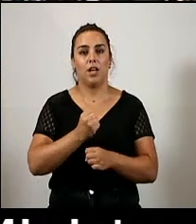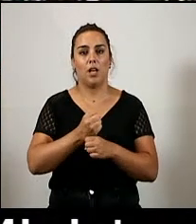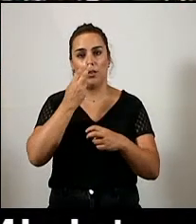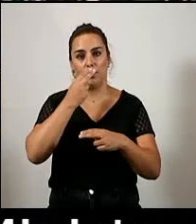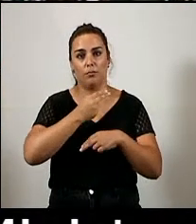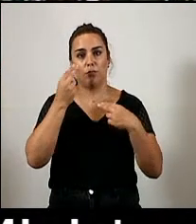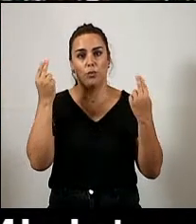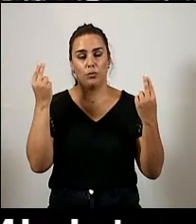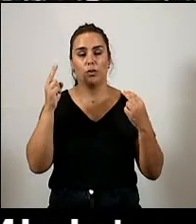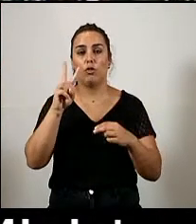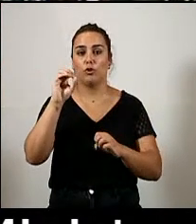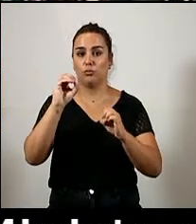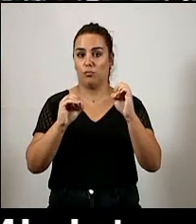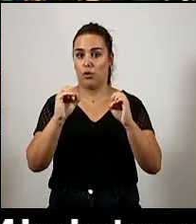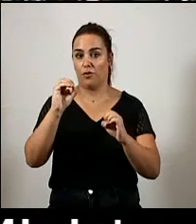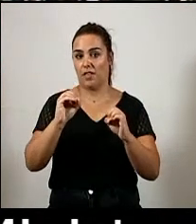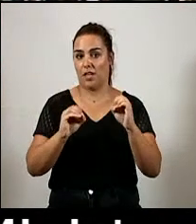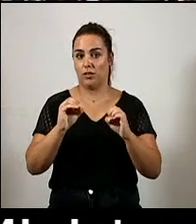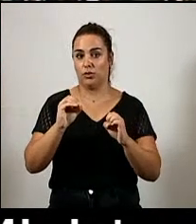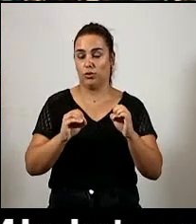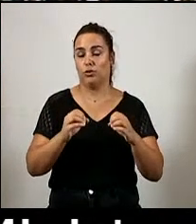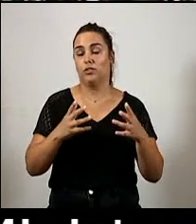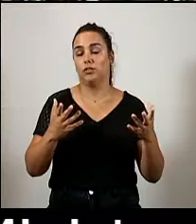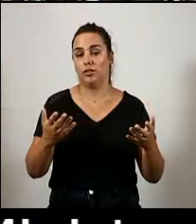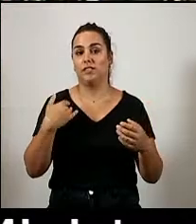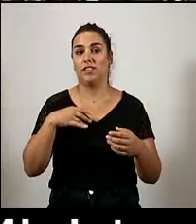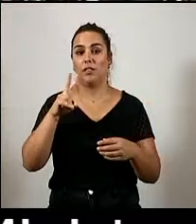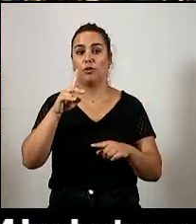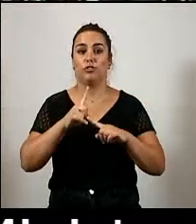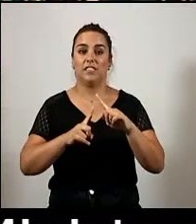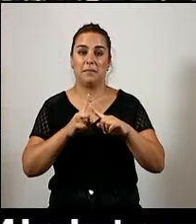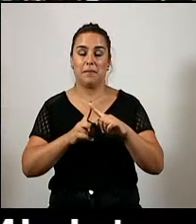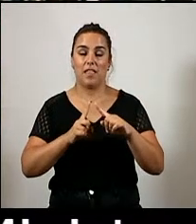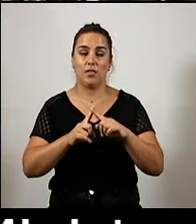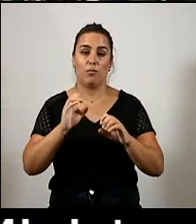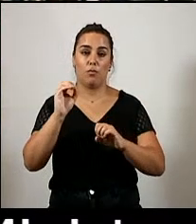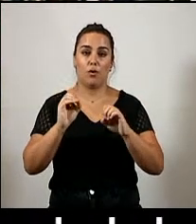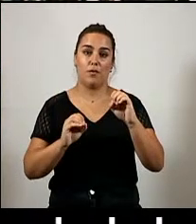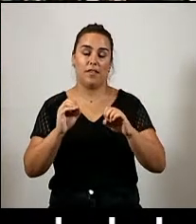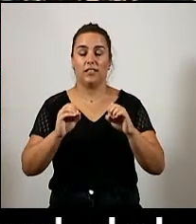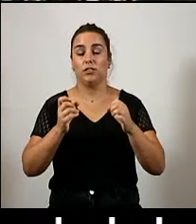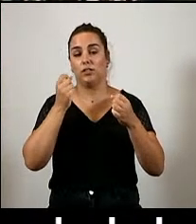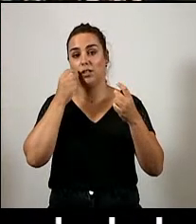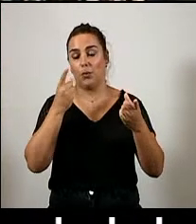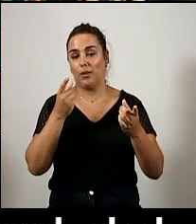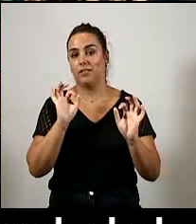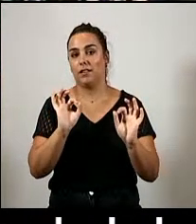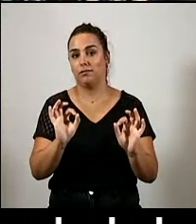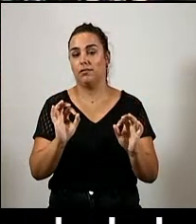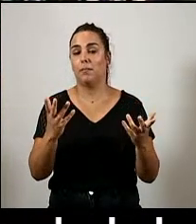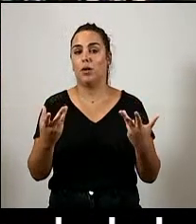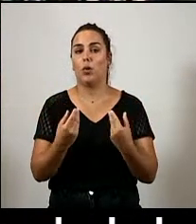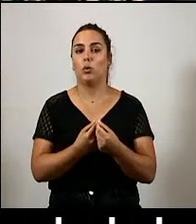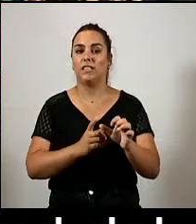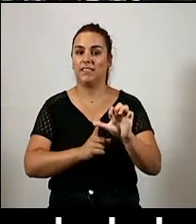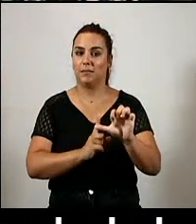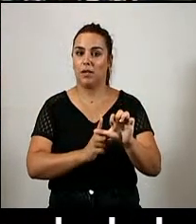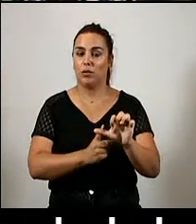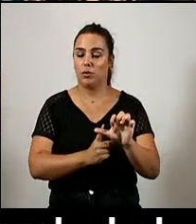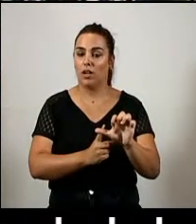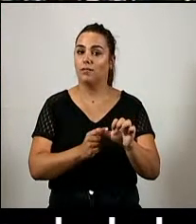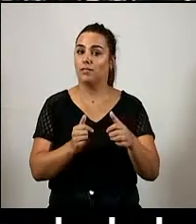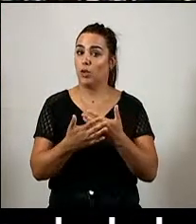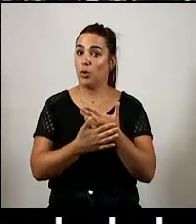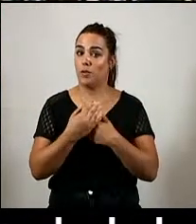un 2%. Al final del año sería un 2,5% teniendo en cuenta la inflación. ¿La Junta de Extremadura, el Consejo de Gobierno,